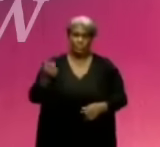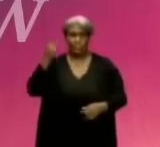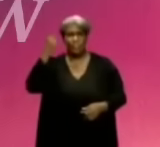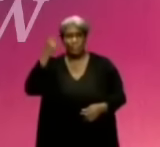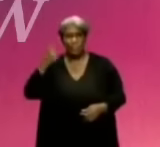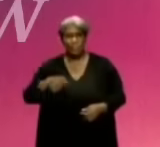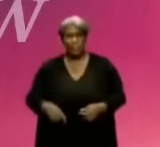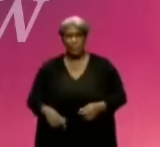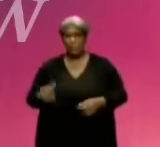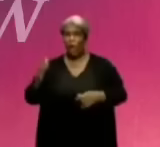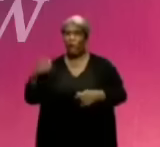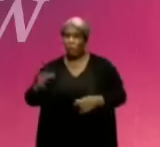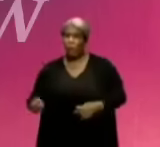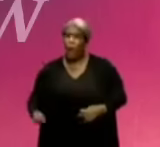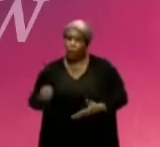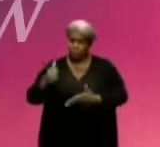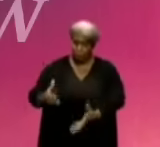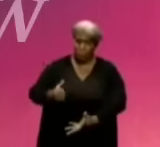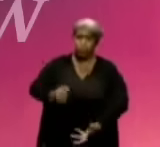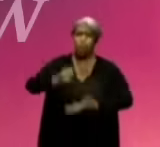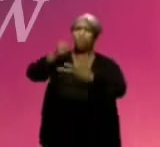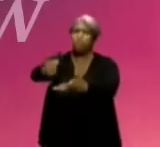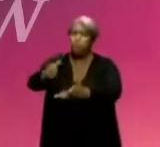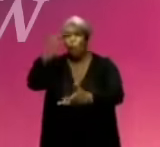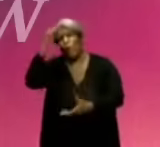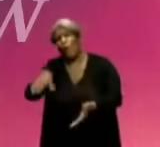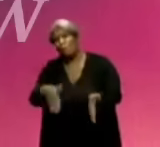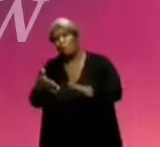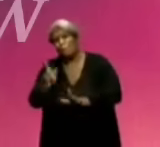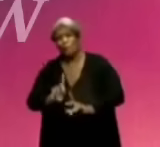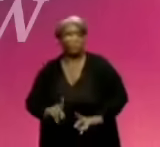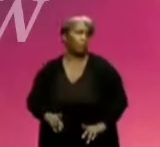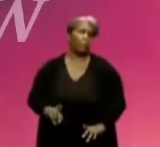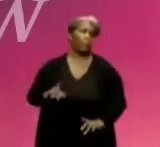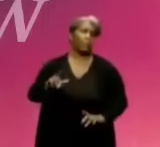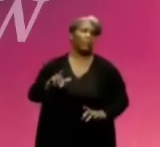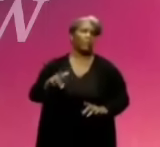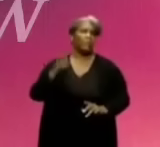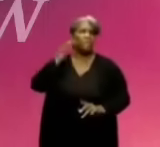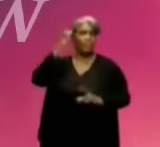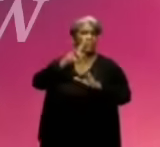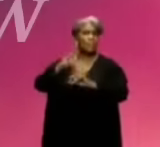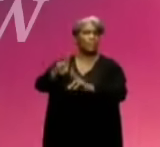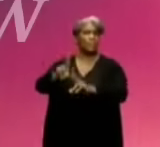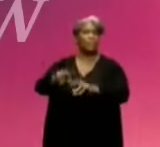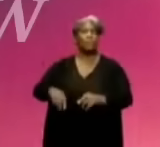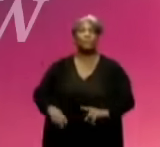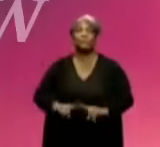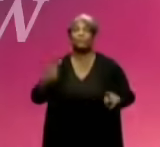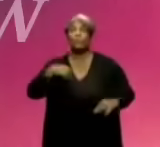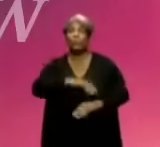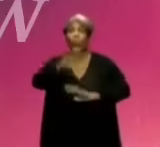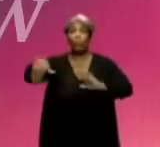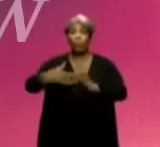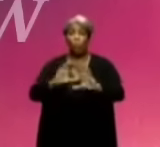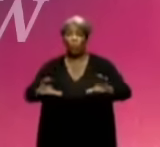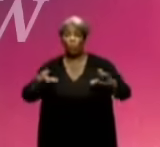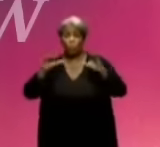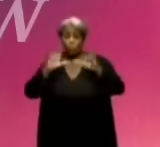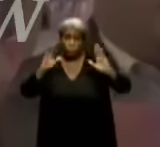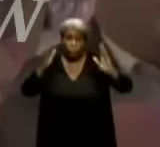una ofensa. Yo lo que creo, sí lo estamos atendiendo. Y lo estamos atendiendo todos los sectores del gobierno.